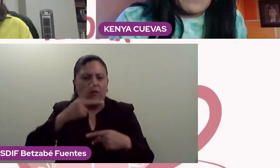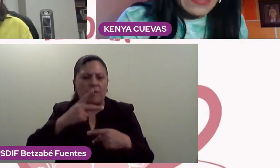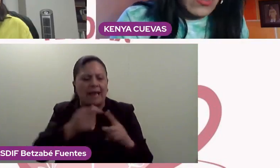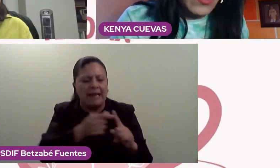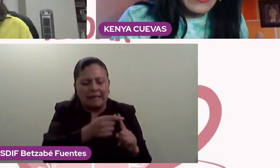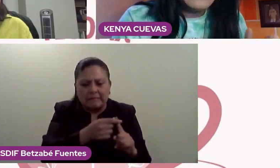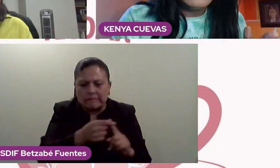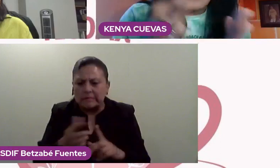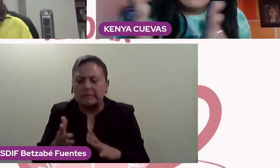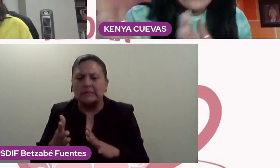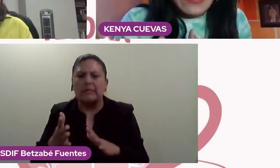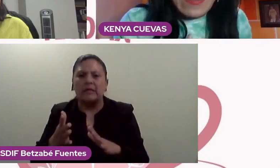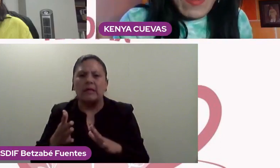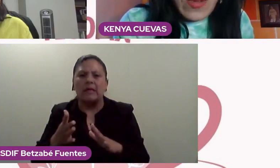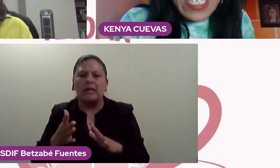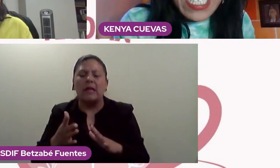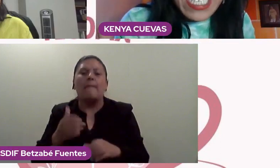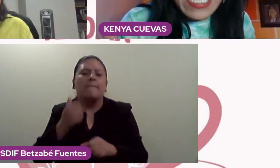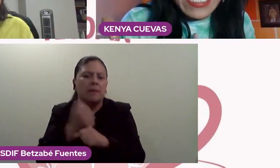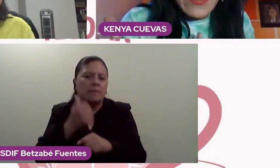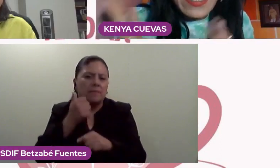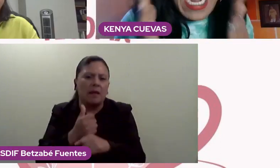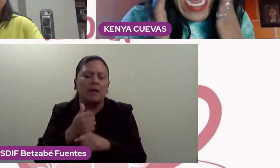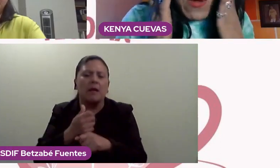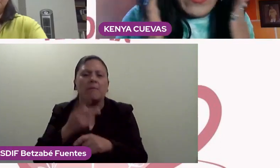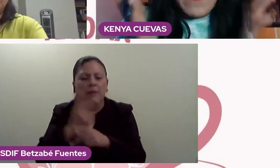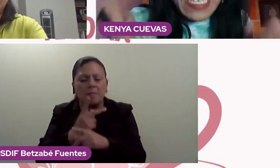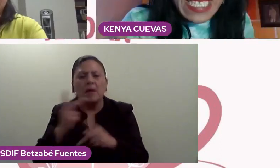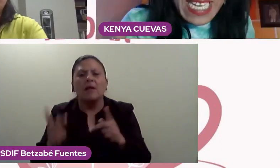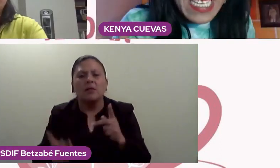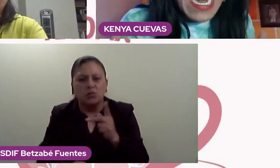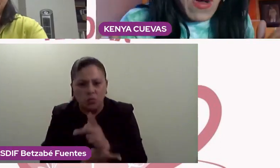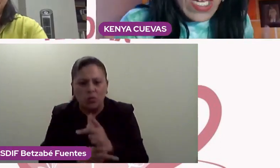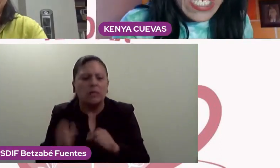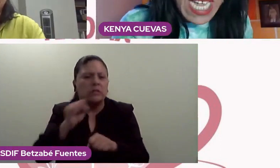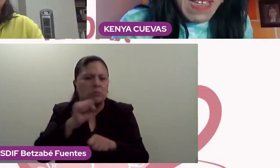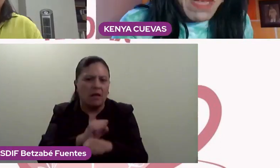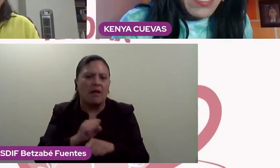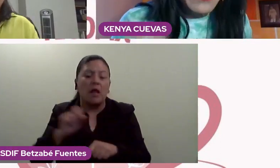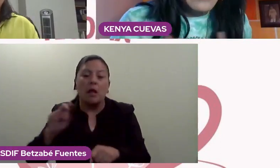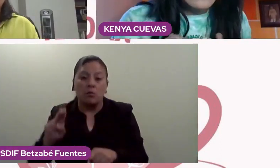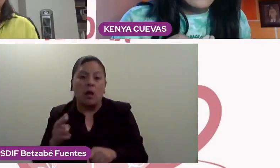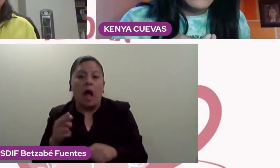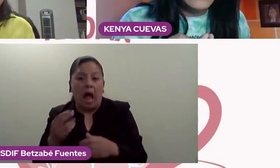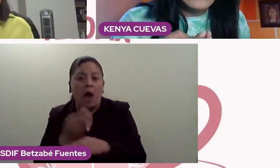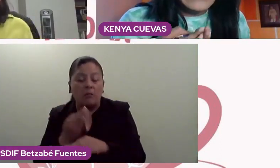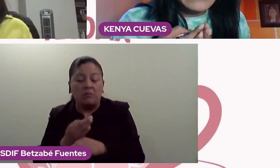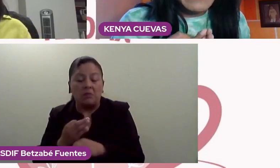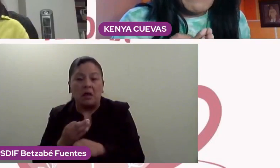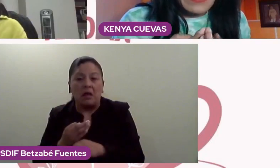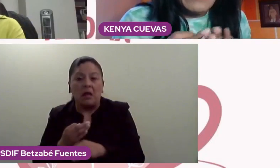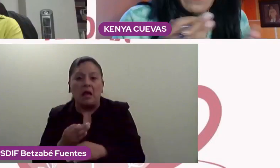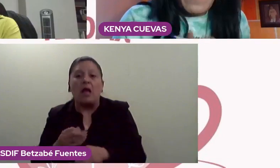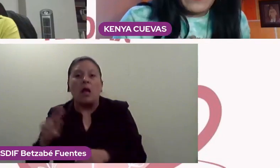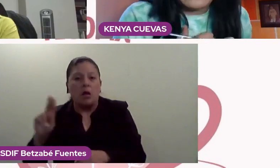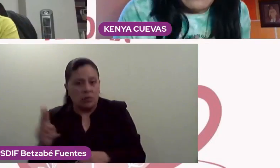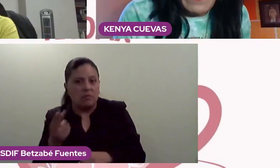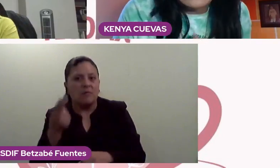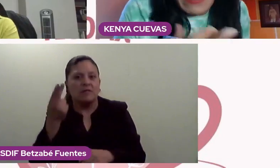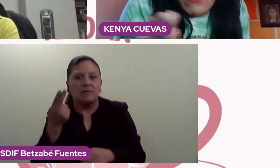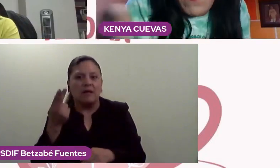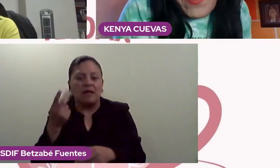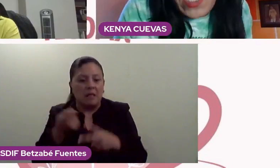en la preparatoria. Ahorita tenemos unas chicas que entraron a la universidad, a la UACM, ¿no? Y que también,